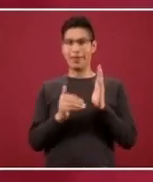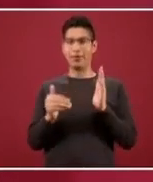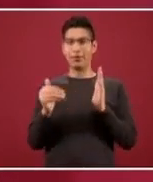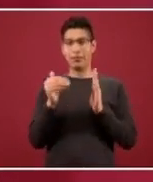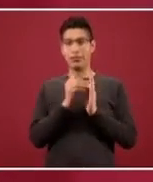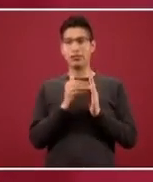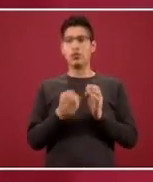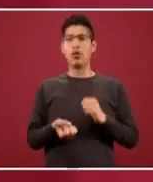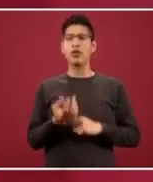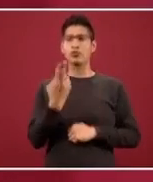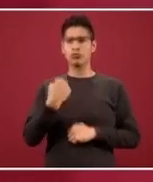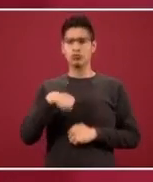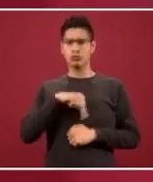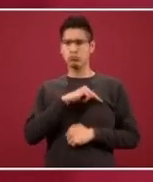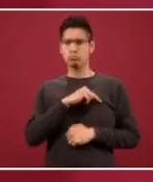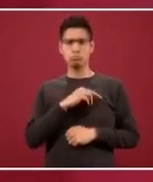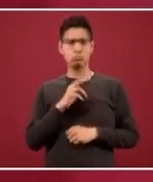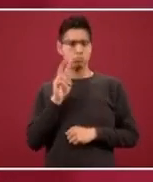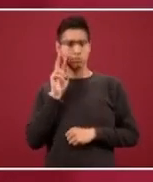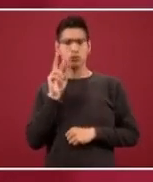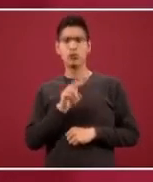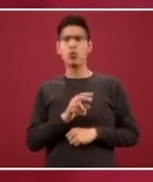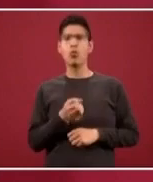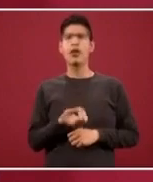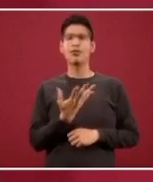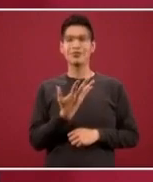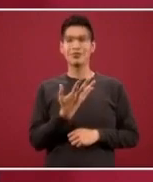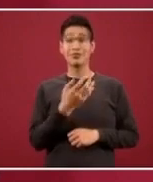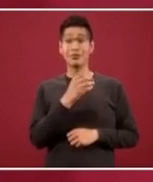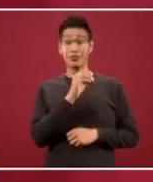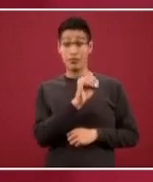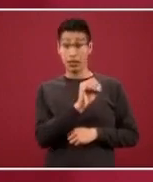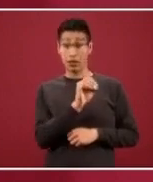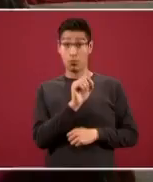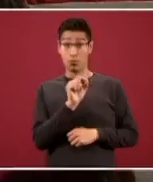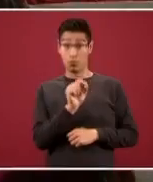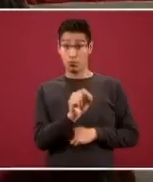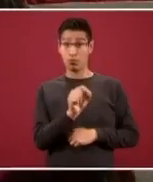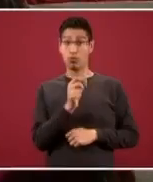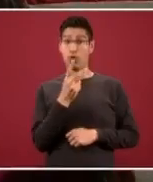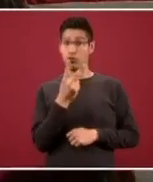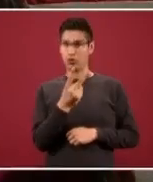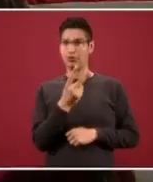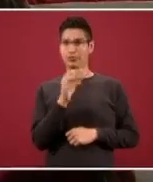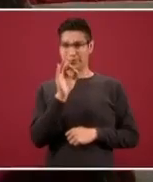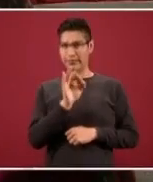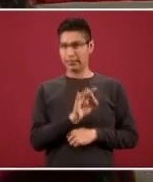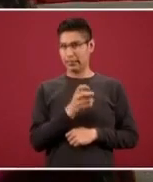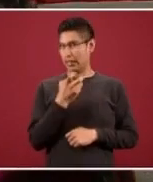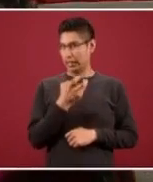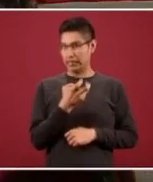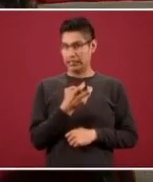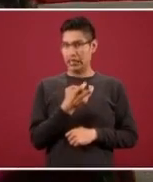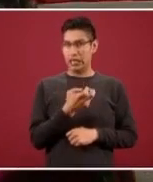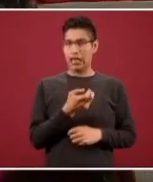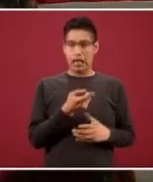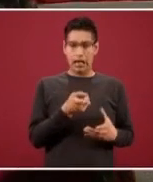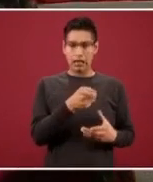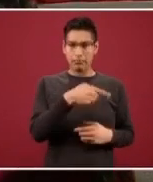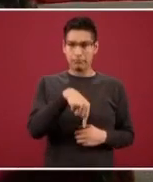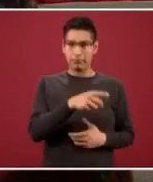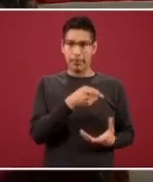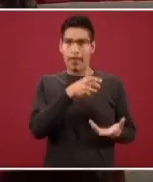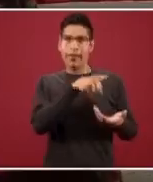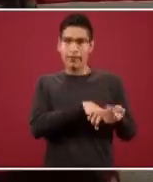la estamos estimando en el 0.2%. Entonces, y ese es el 100% de los infectados. Ese es el 100% de los que cumplen la regla